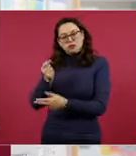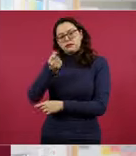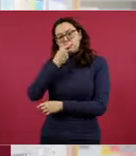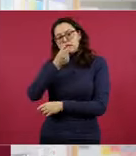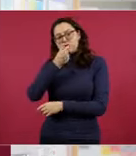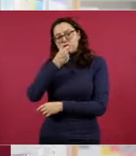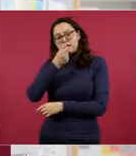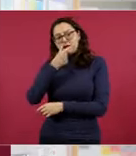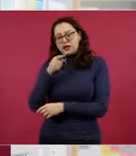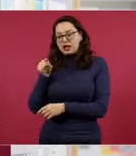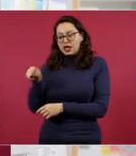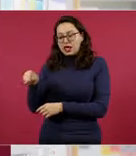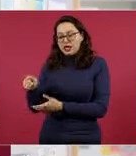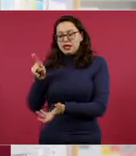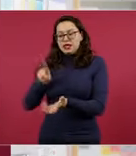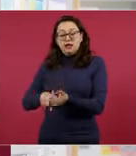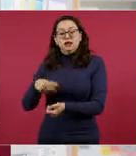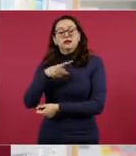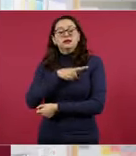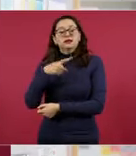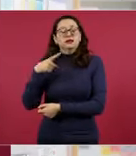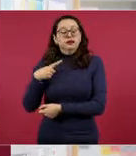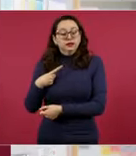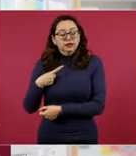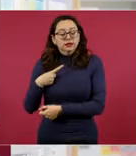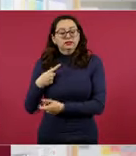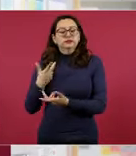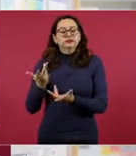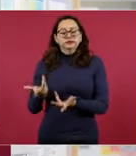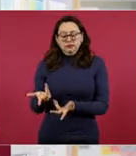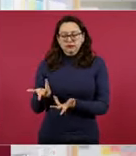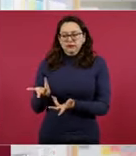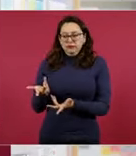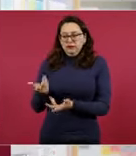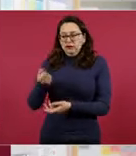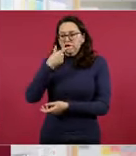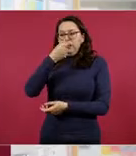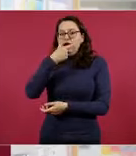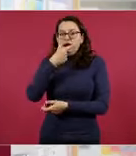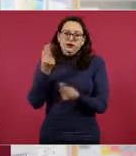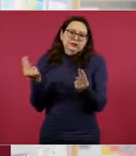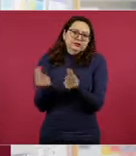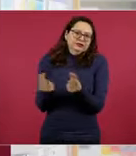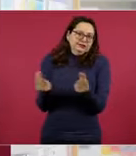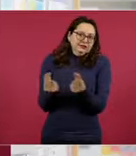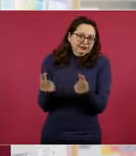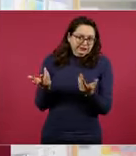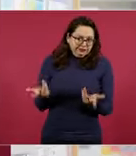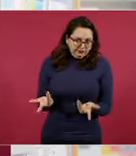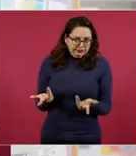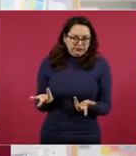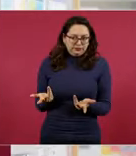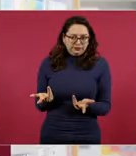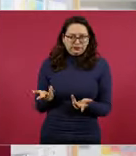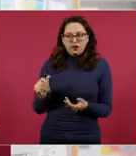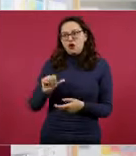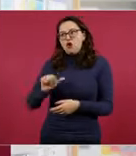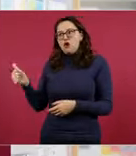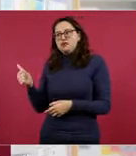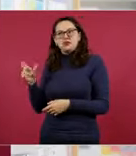almacén, en esta megafarmacia, que es la necesidad, desde luego, más importante de tenerlos